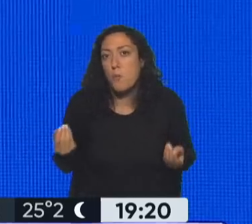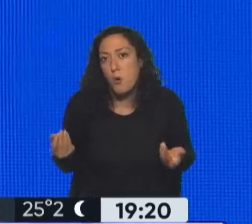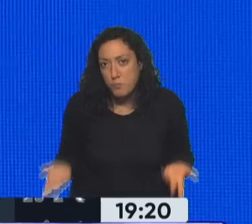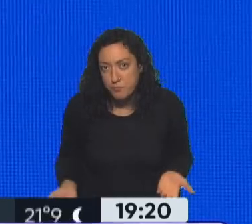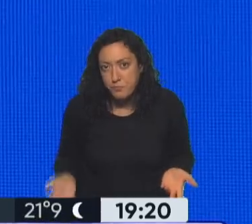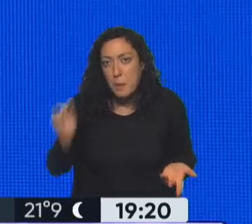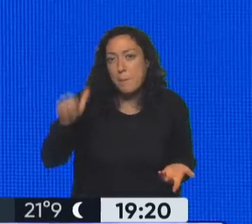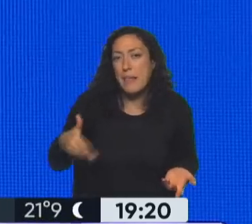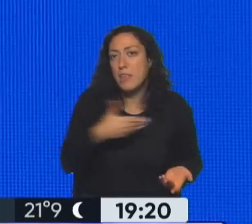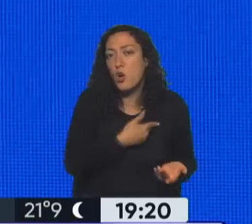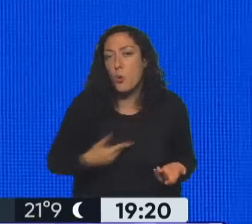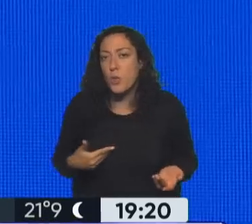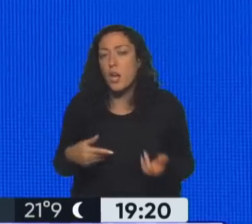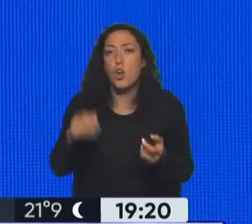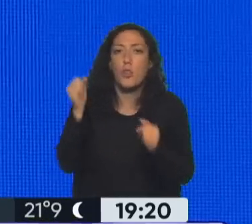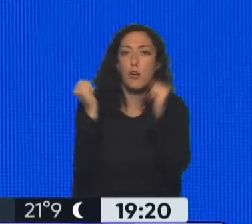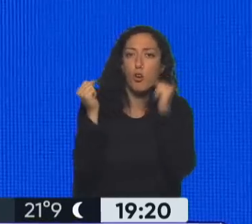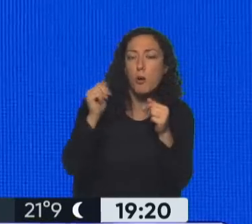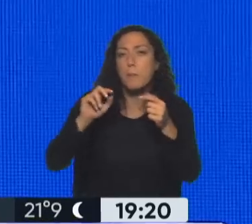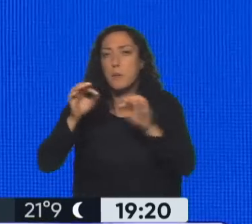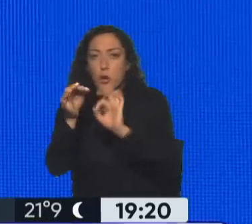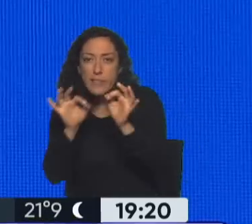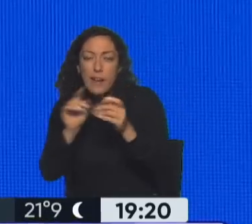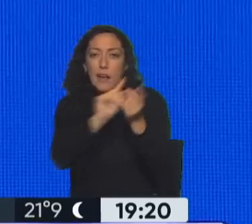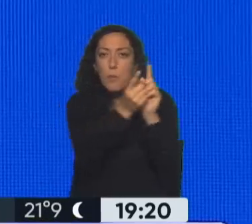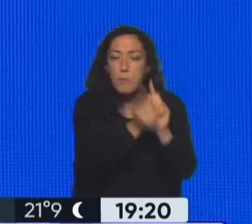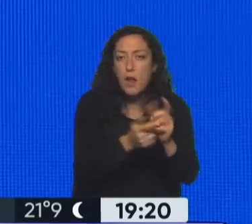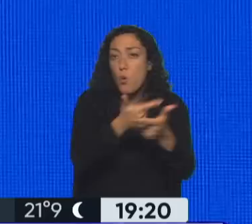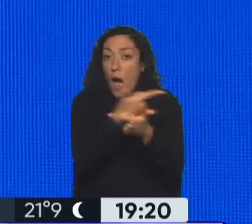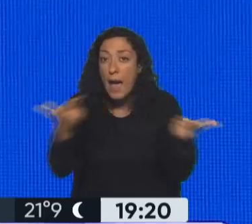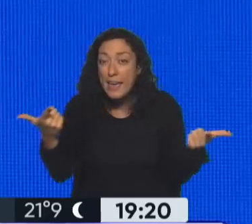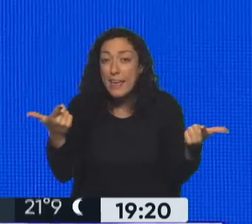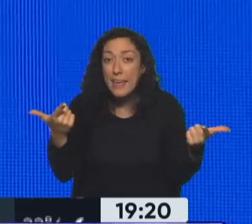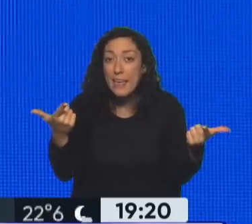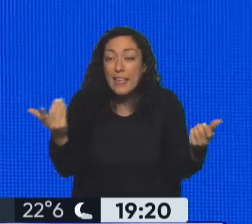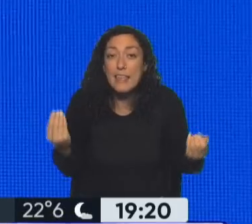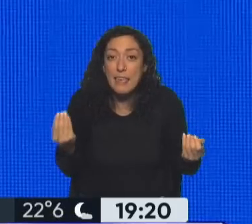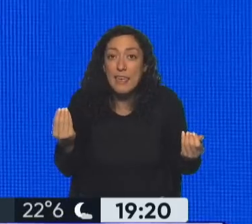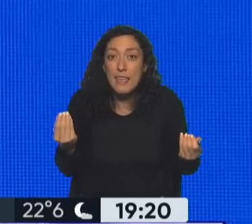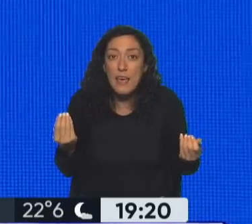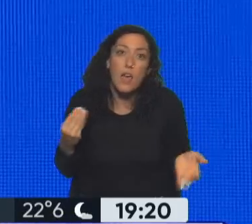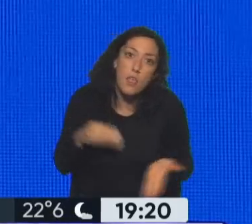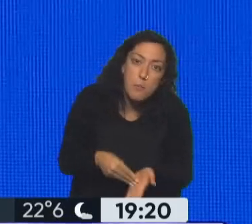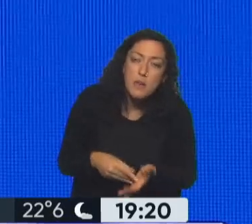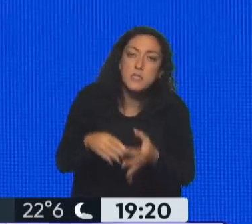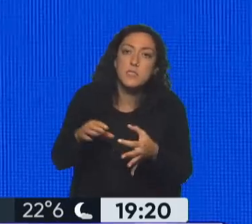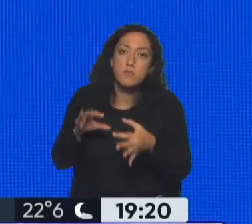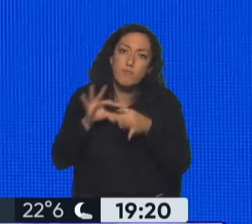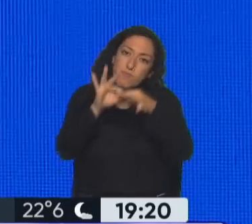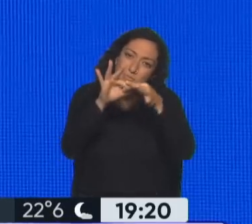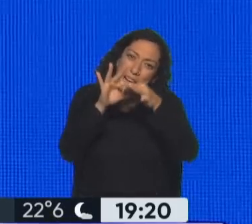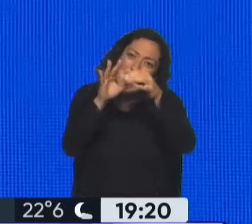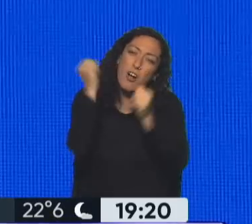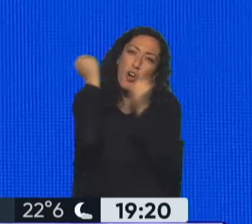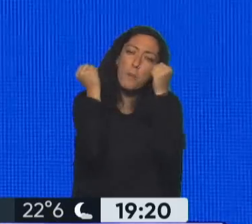Sin política monetaria, sin política cambiaria y además dependiendo de una moneda, de una economía como